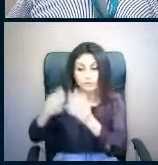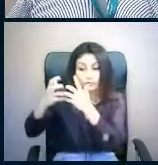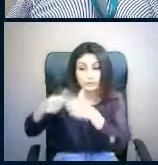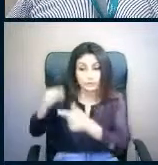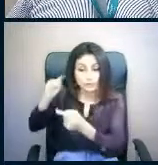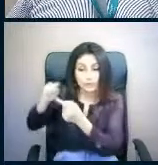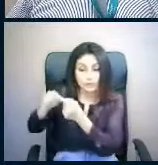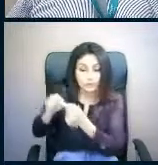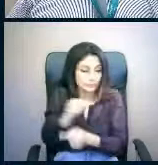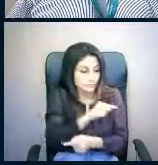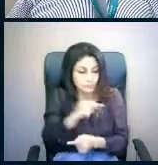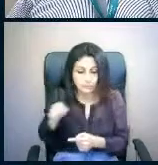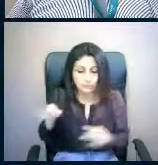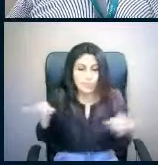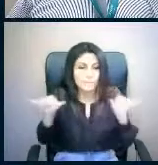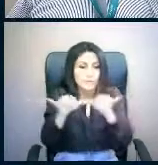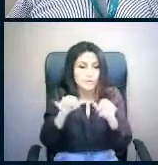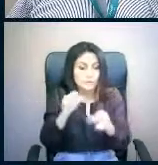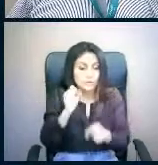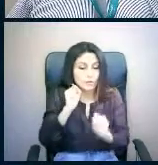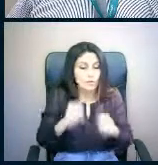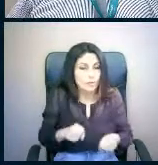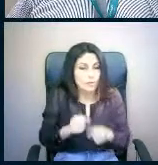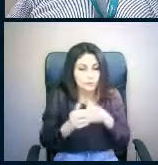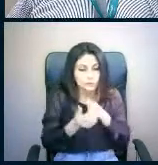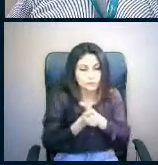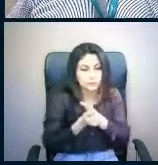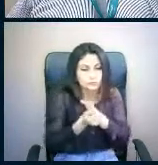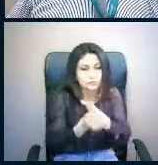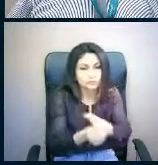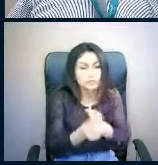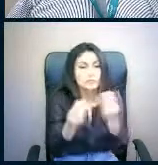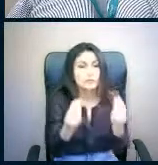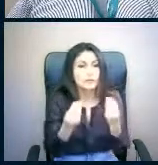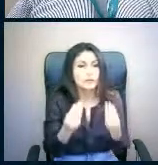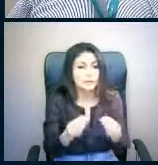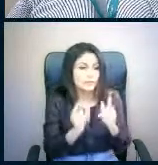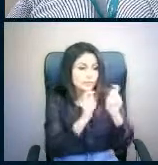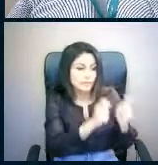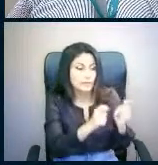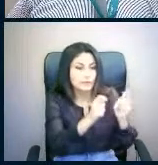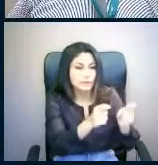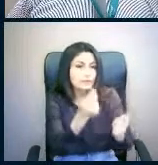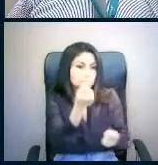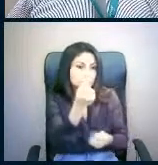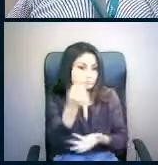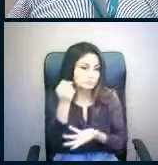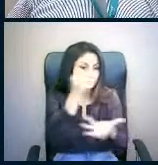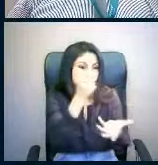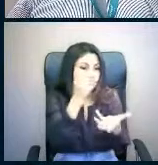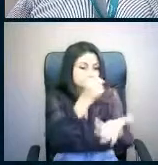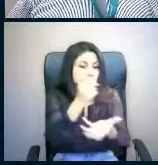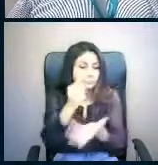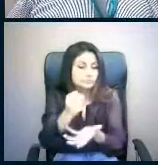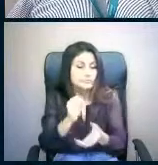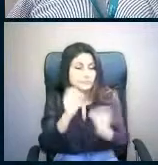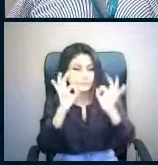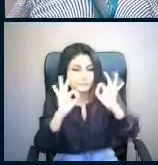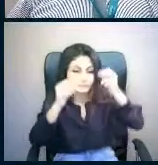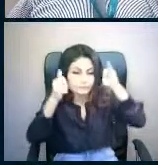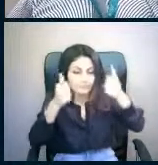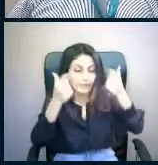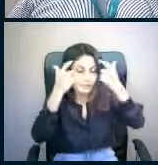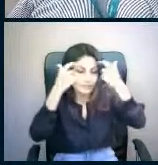organización para poder posteriormente hacer la asignación de recursos de la forma más estratégica